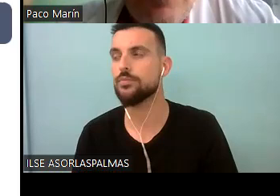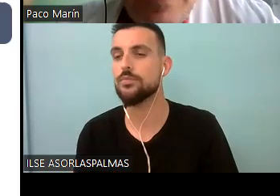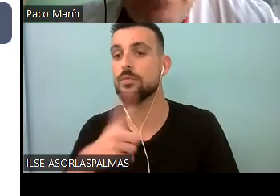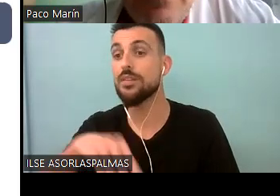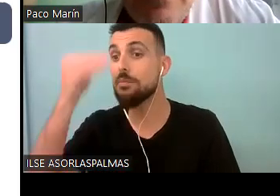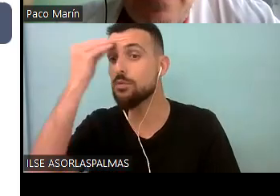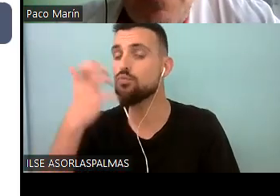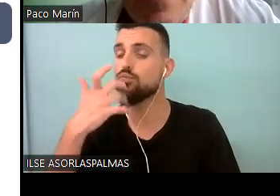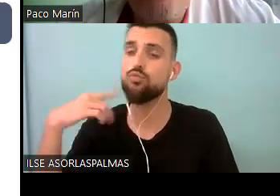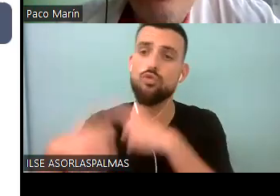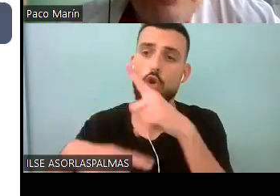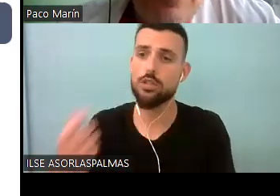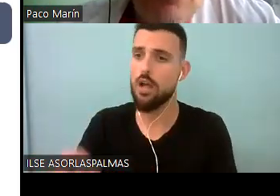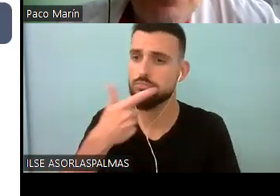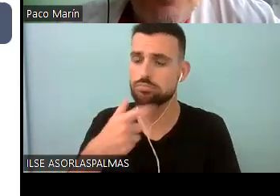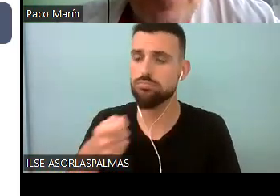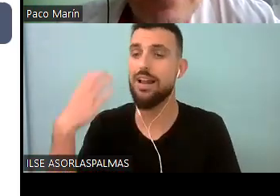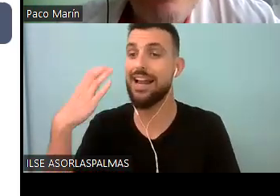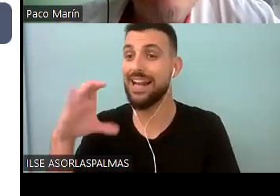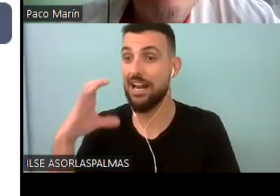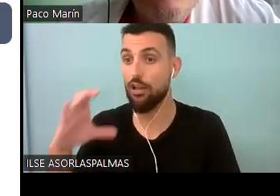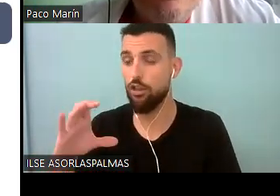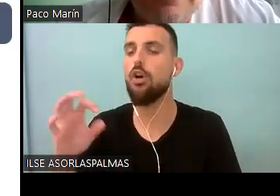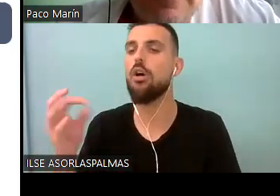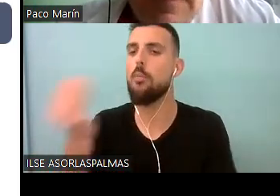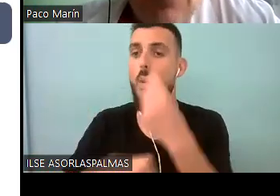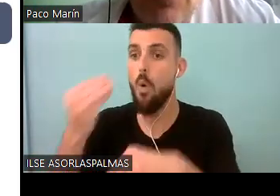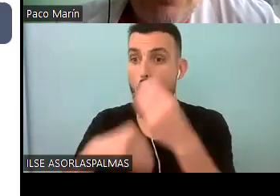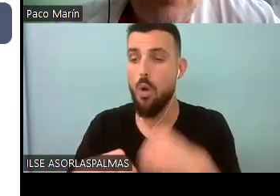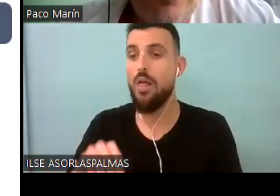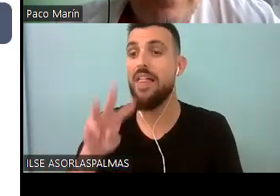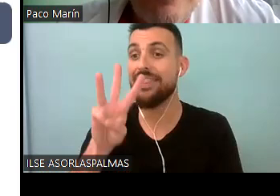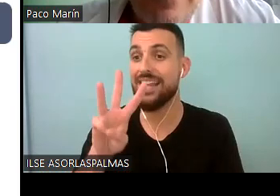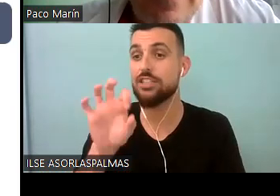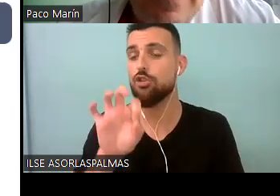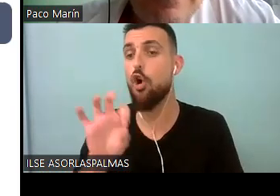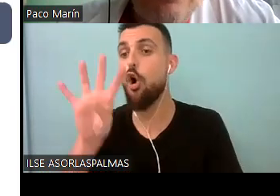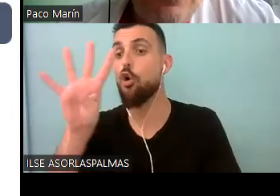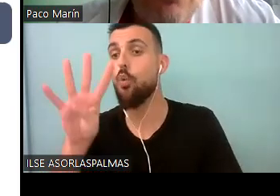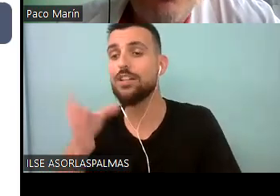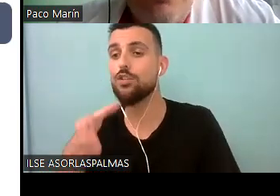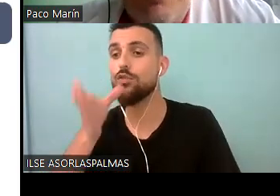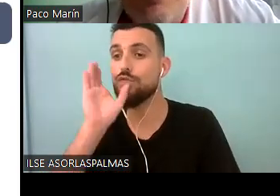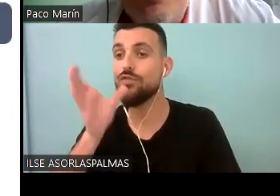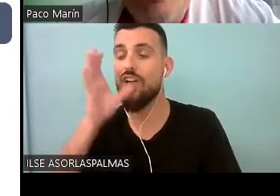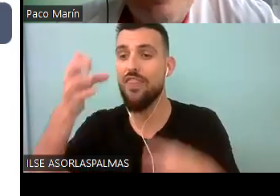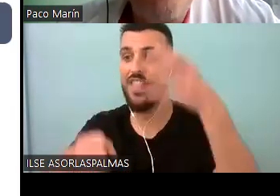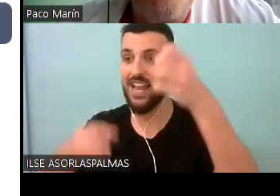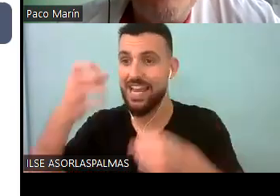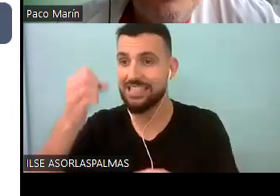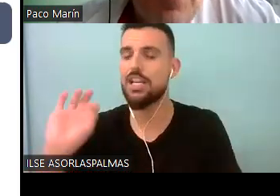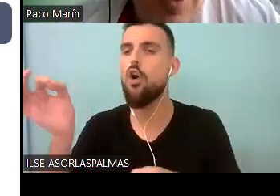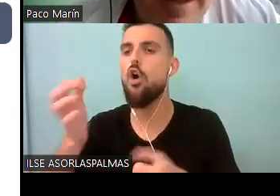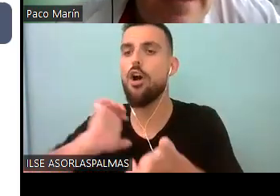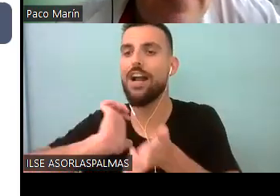de lácteos diario recomendados son de 3 a 4 dosis al día, 3 o 4 vasos de leche al día o 3 o 4 porciones de